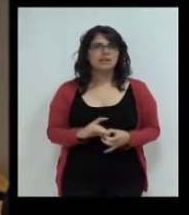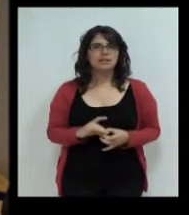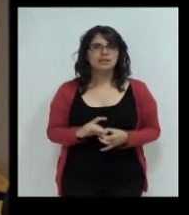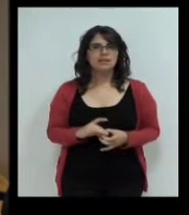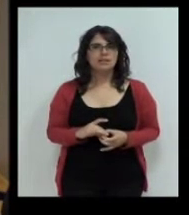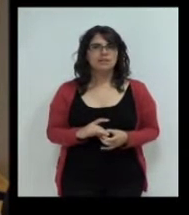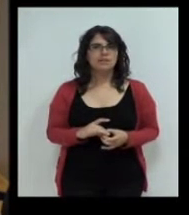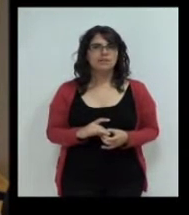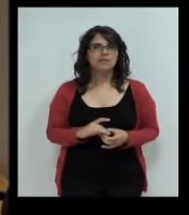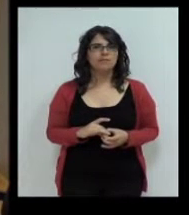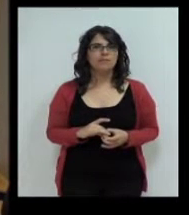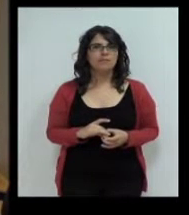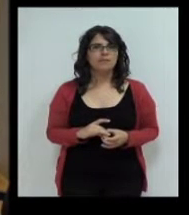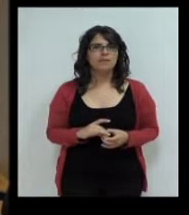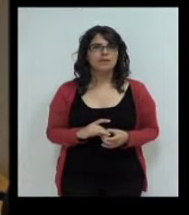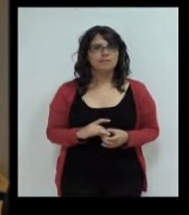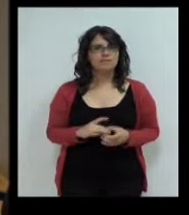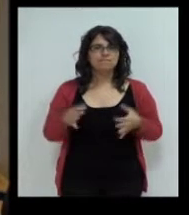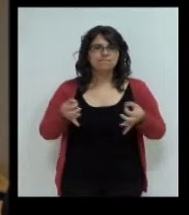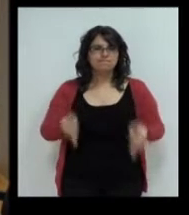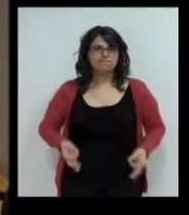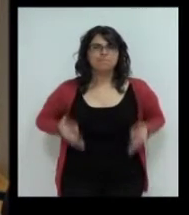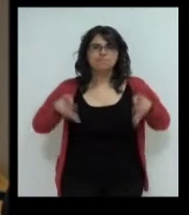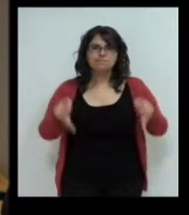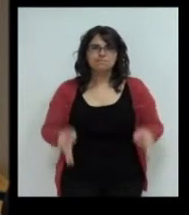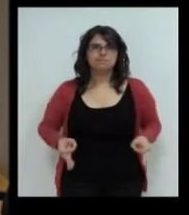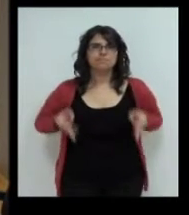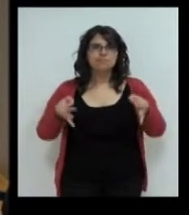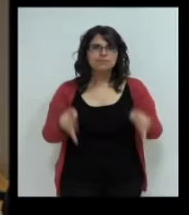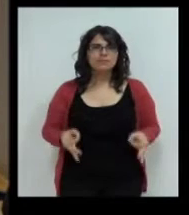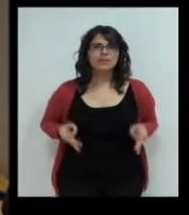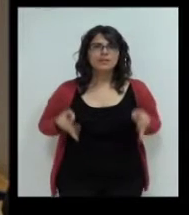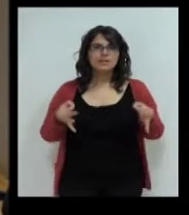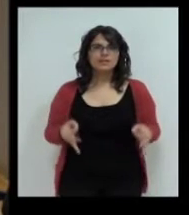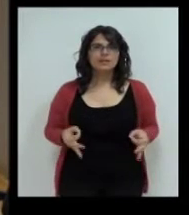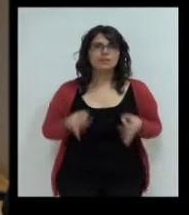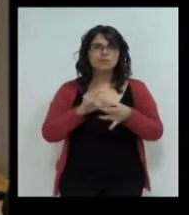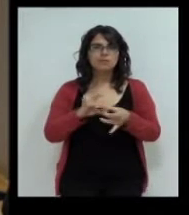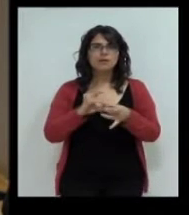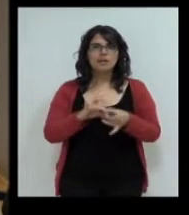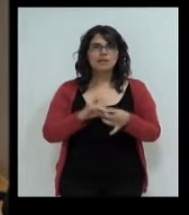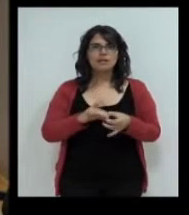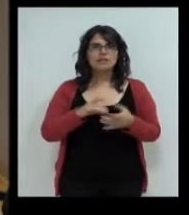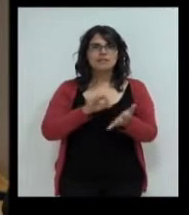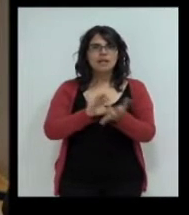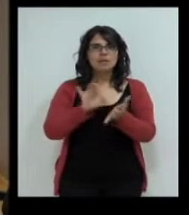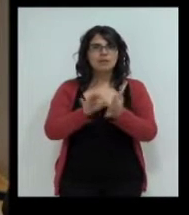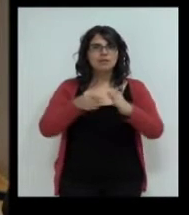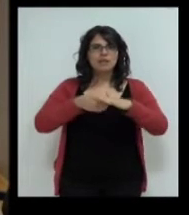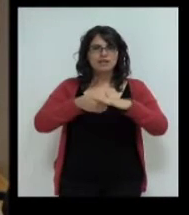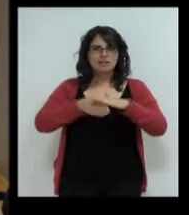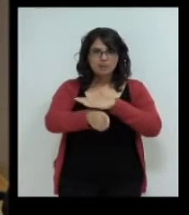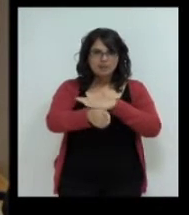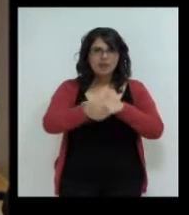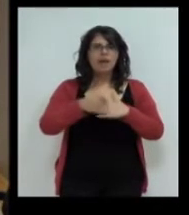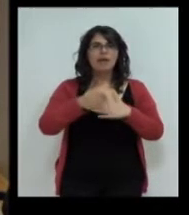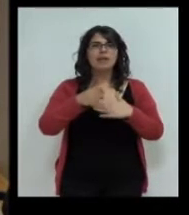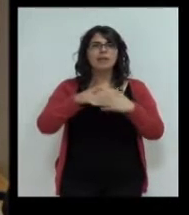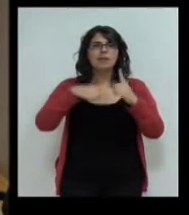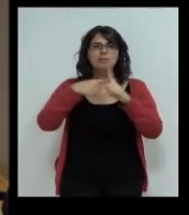os fijáis, siempre estamos hablando y siempre nos estamos centrando en lo que son los servicios de accesibilidad y en cómo desde